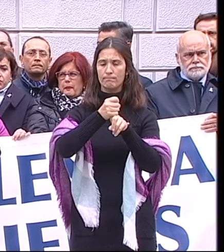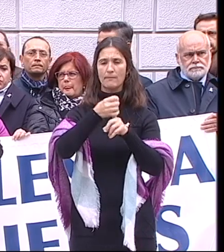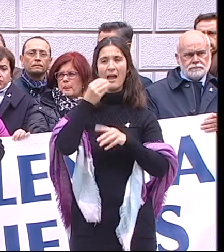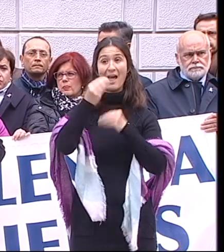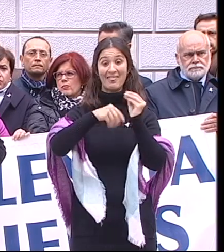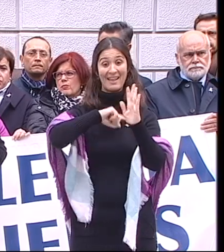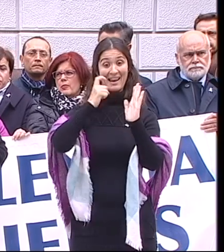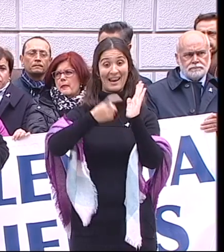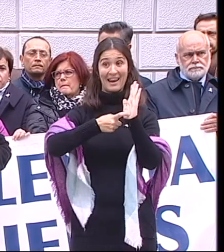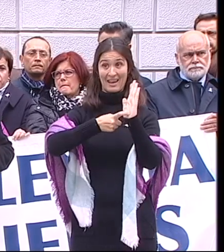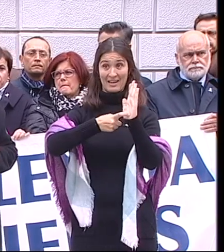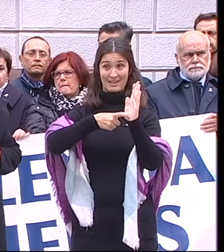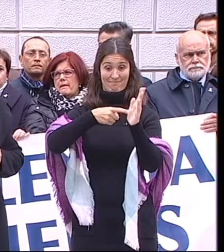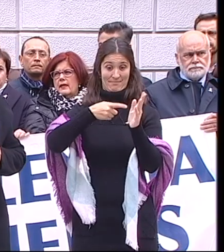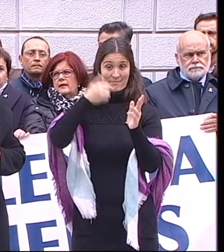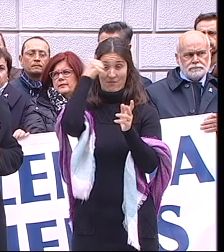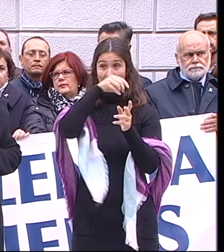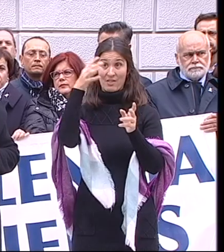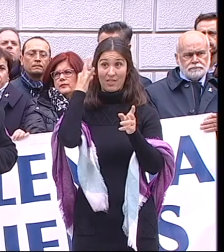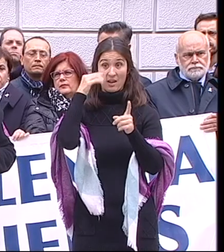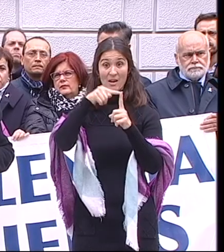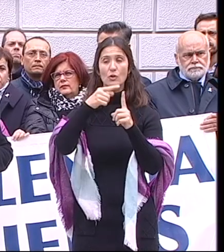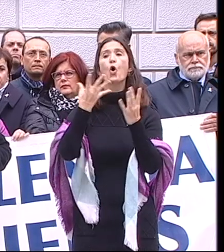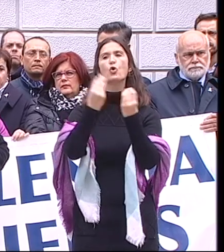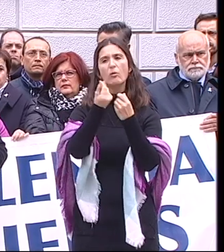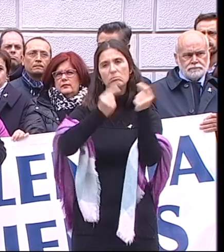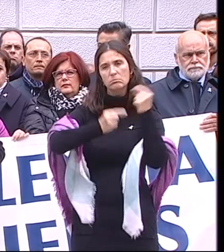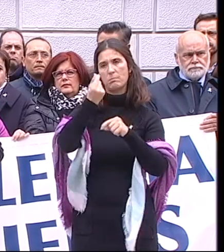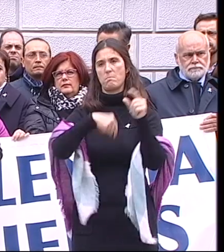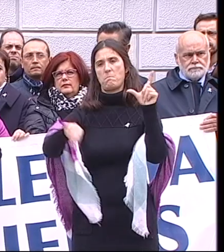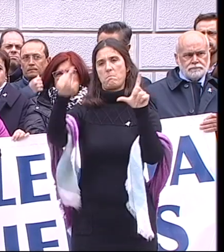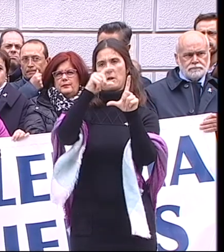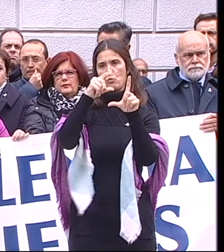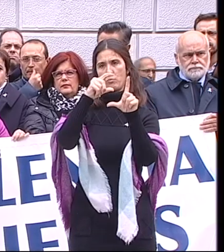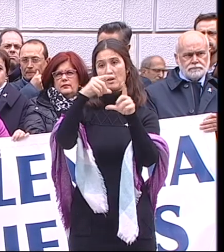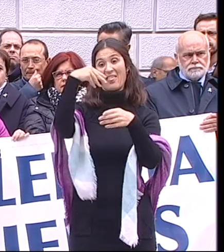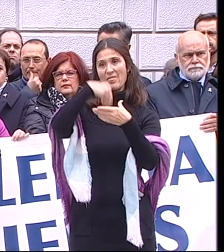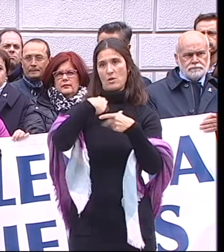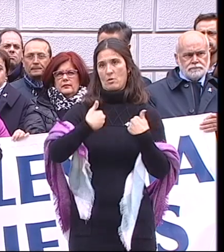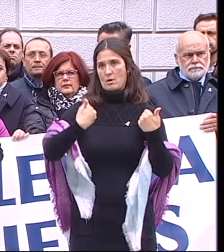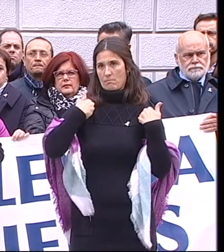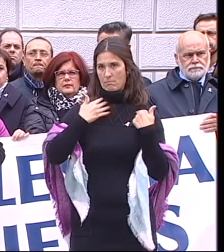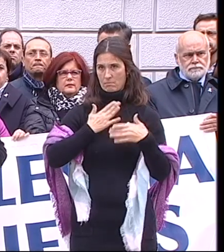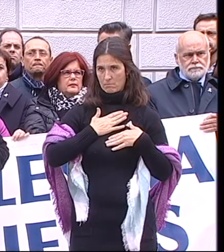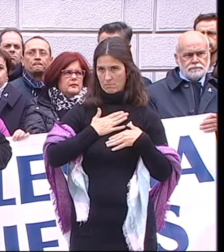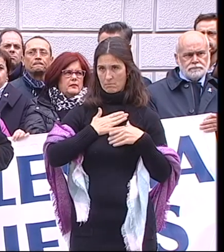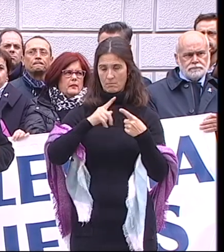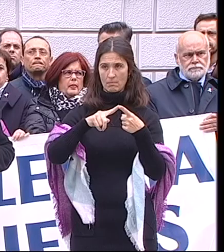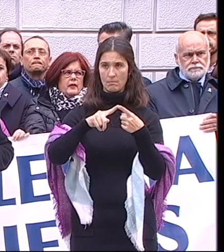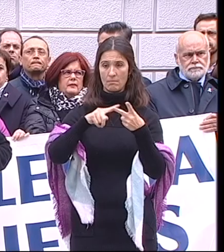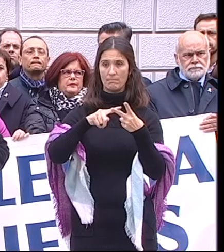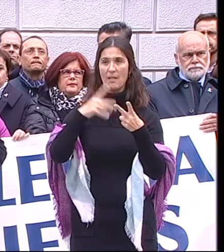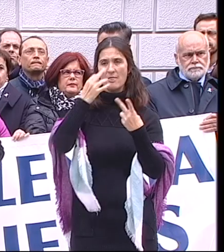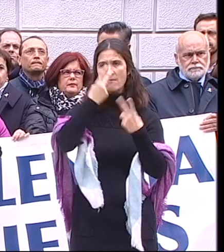desarrollar la Ley Integral de Violencia de Género y dotarla de presupuesto dentro de nuestras competencias.